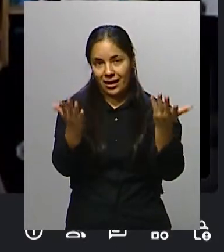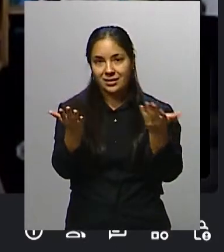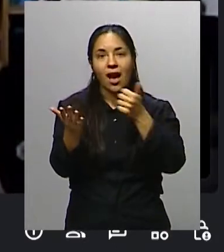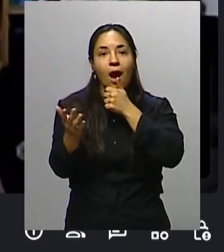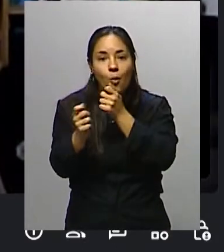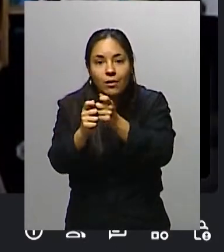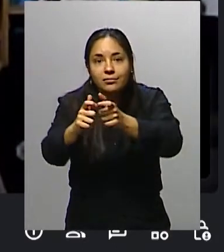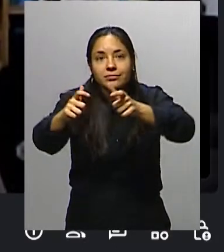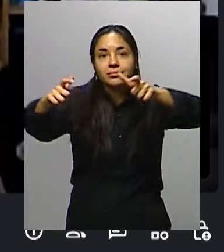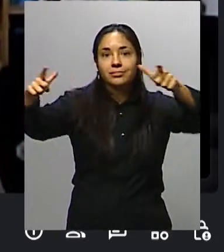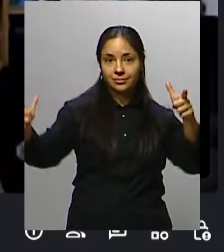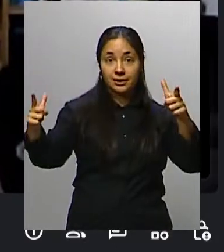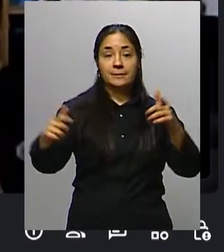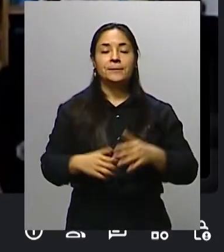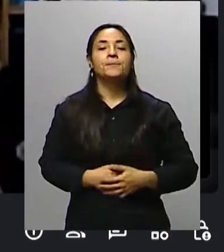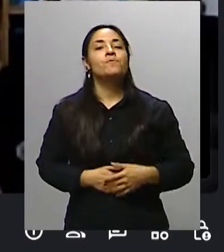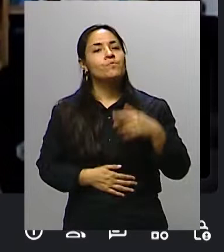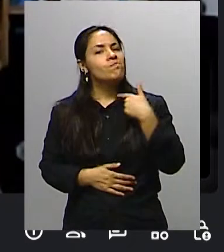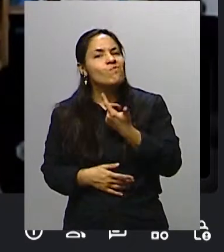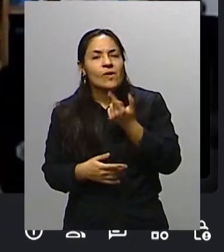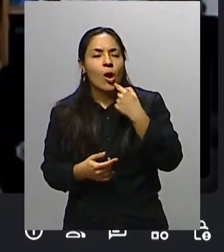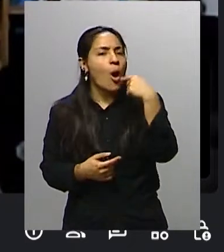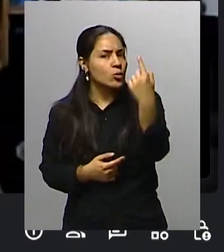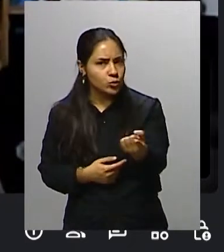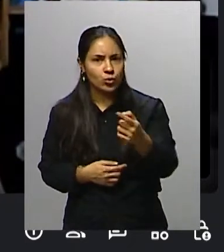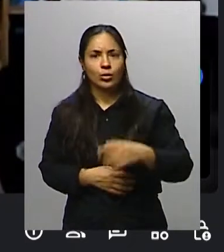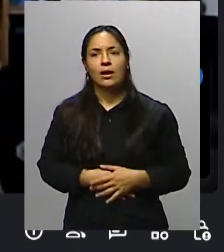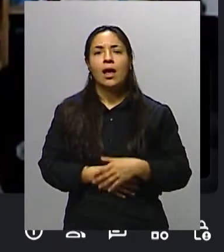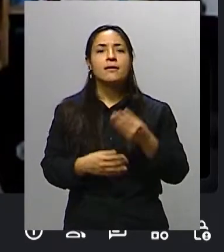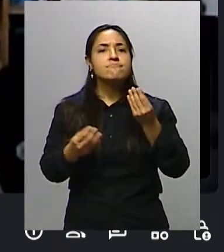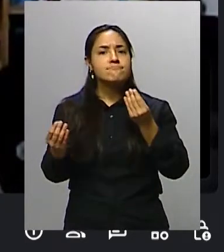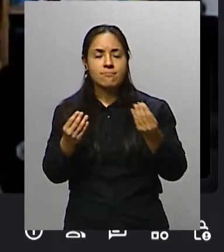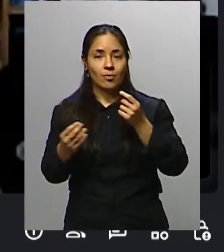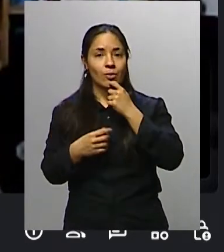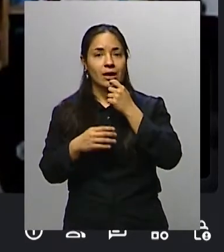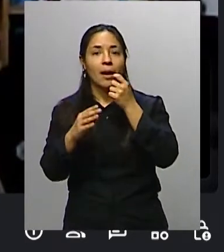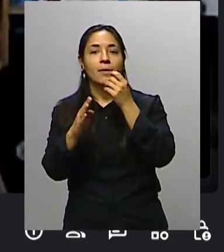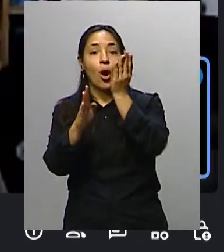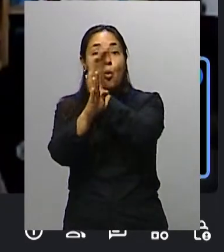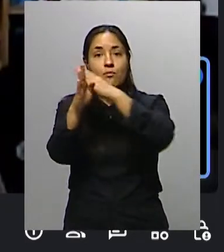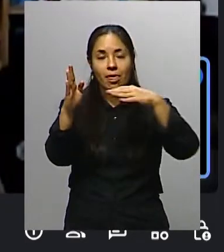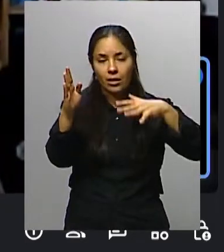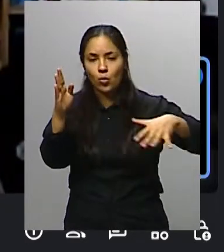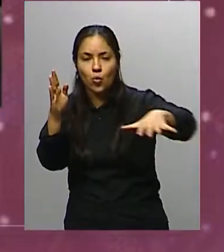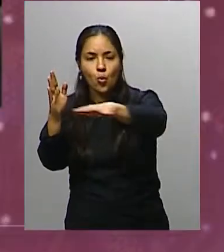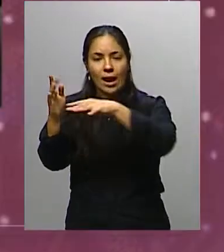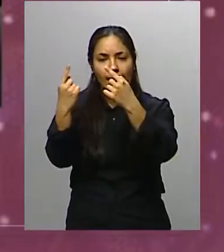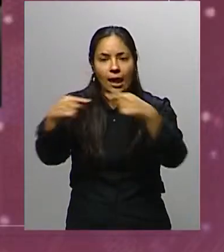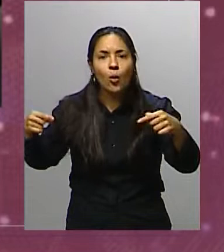Bien, y tengo una consulta. ¿Qué recursos se desprenden del humedal y cómo se gestionan actualmente